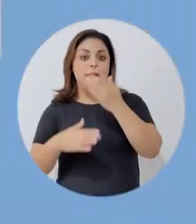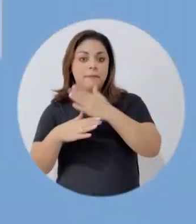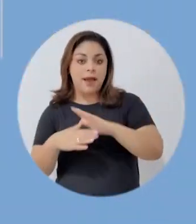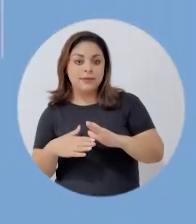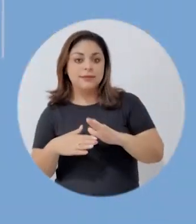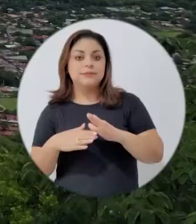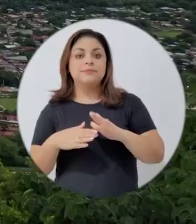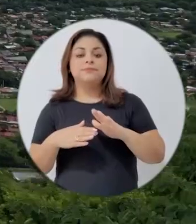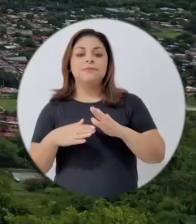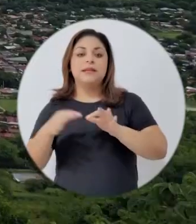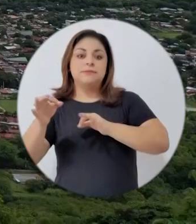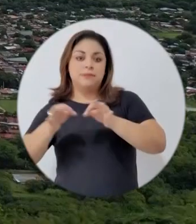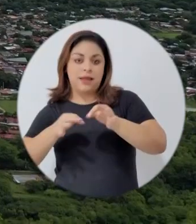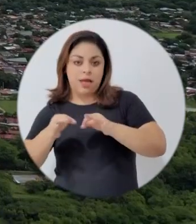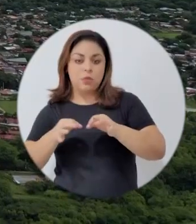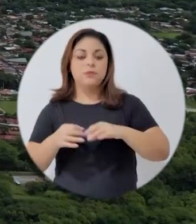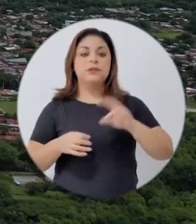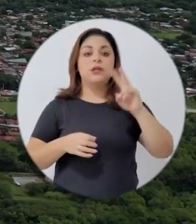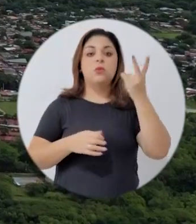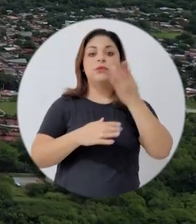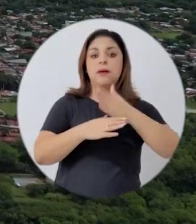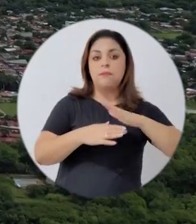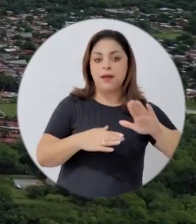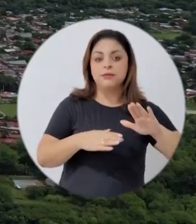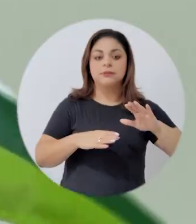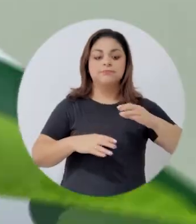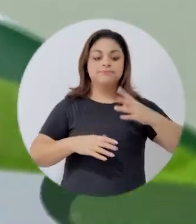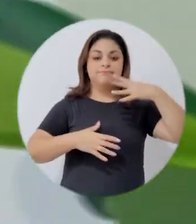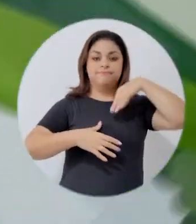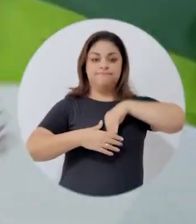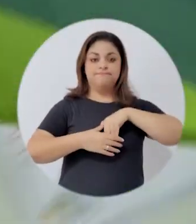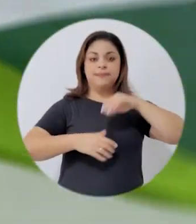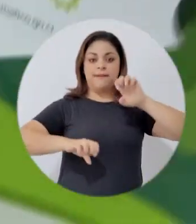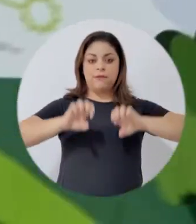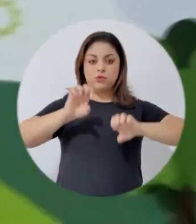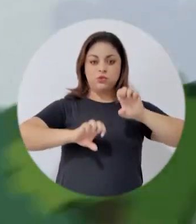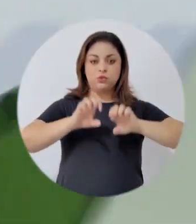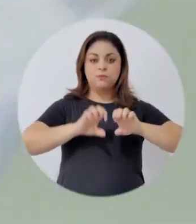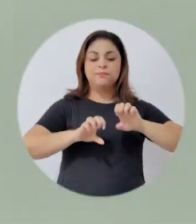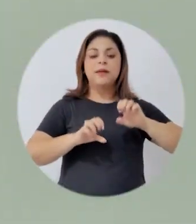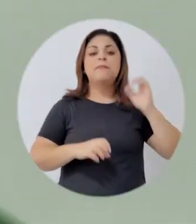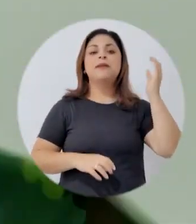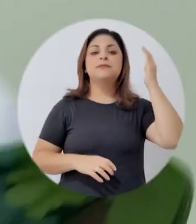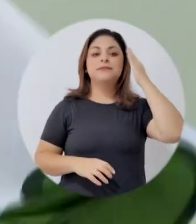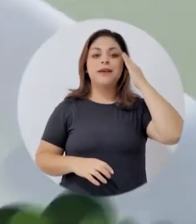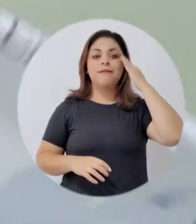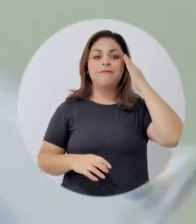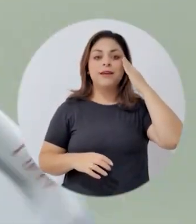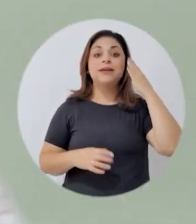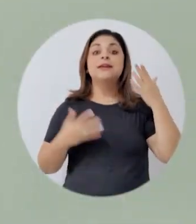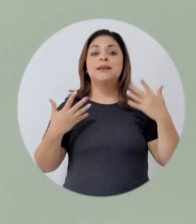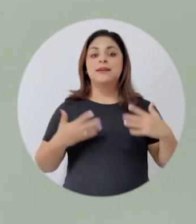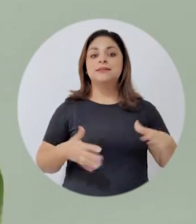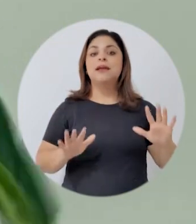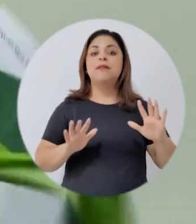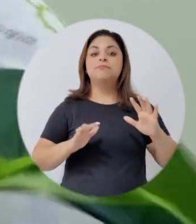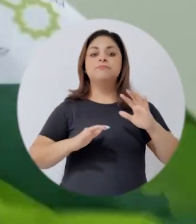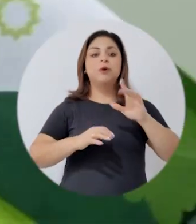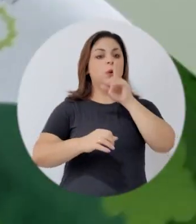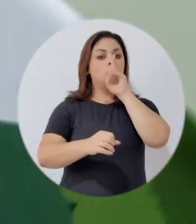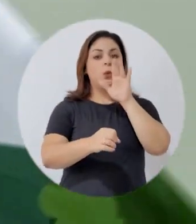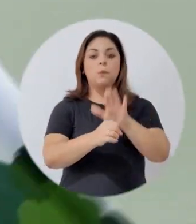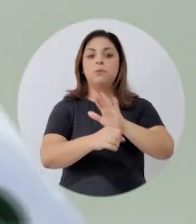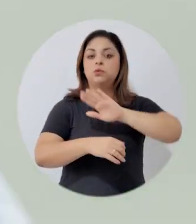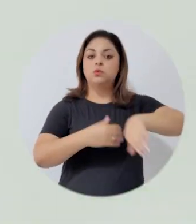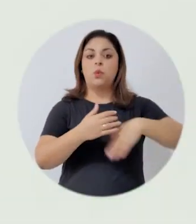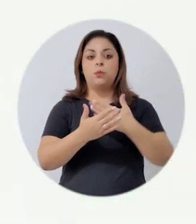parte, explicando que segunda parte es una evaluación interna para poder saber que la estructura está cumpliendo,